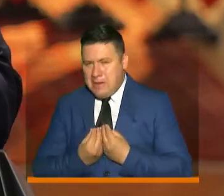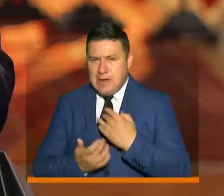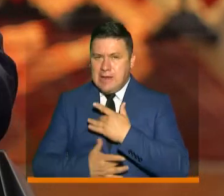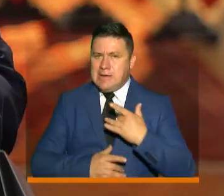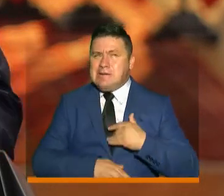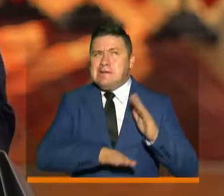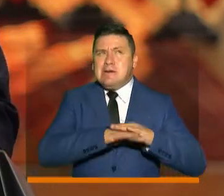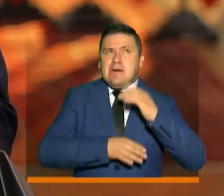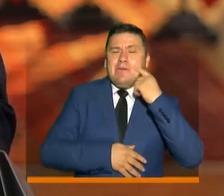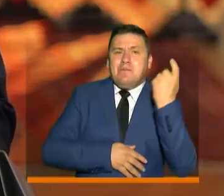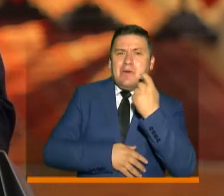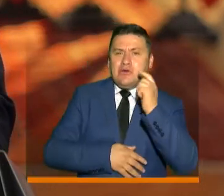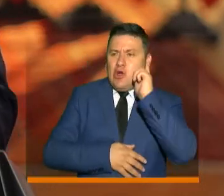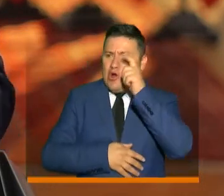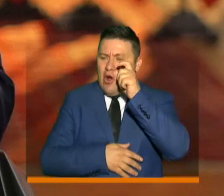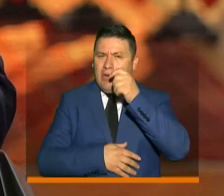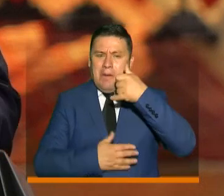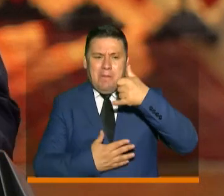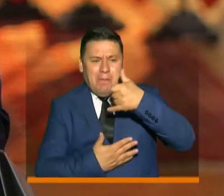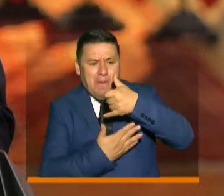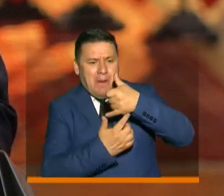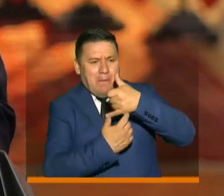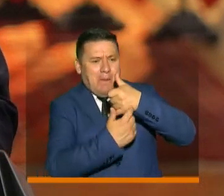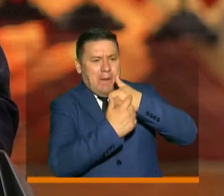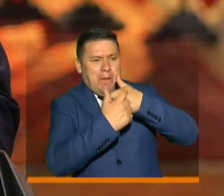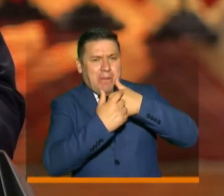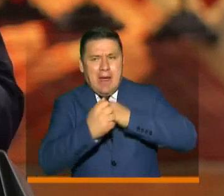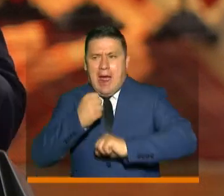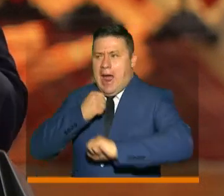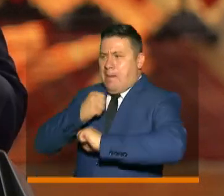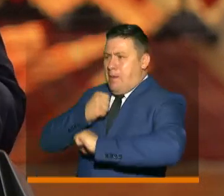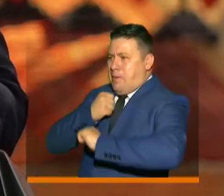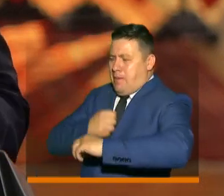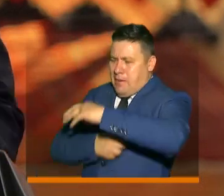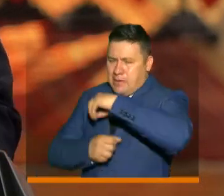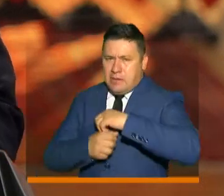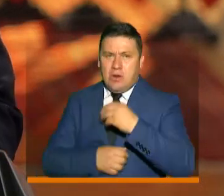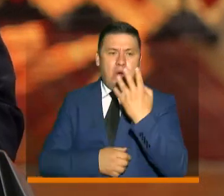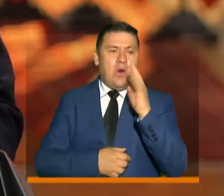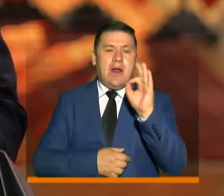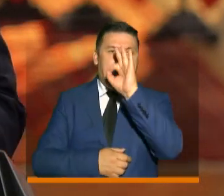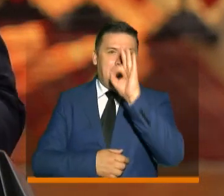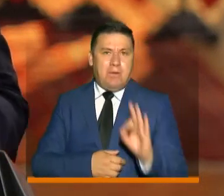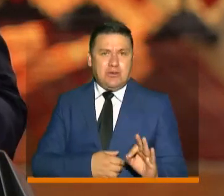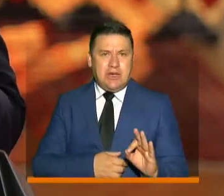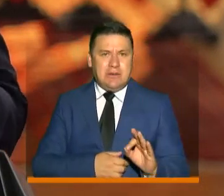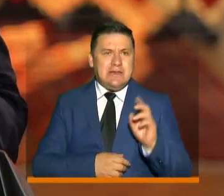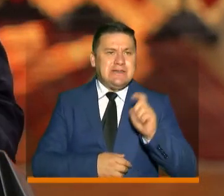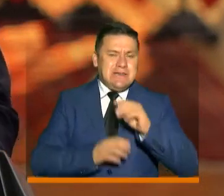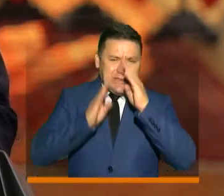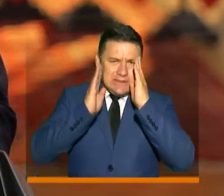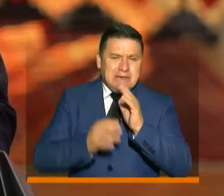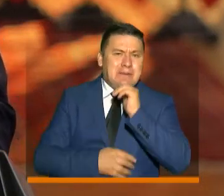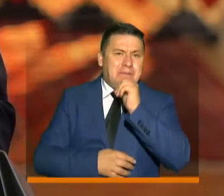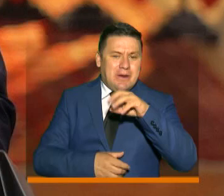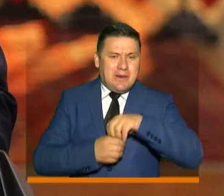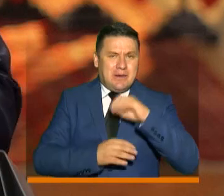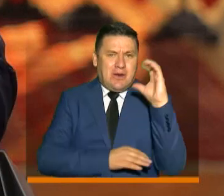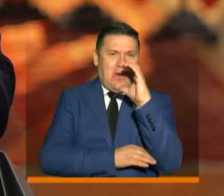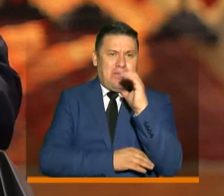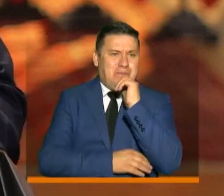salud los gobiernos locales y nuestro aporte aumentar en 40% la capacidad de atención crítica del país